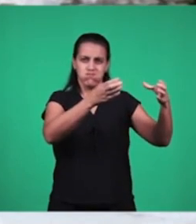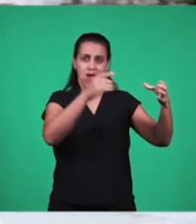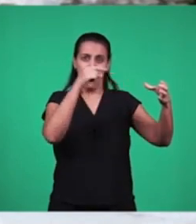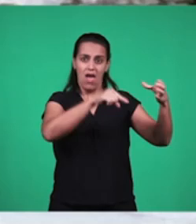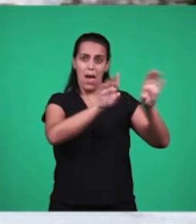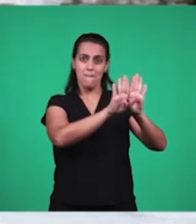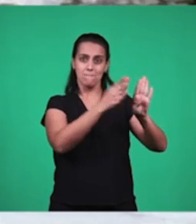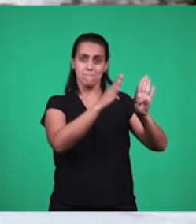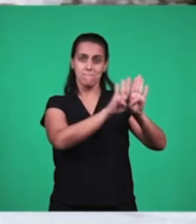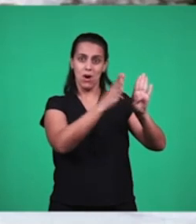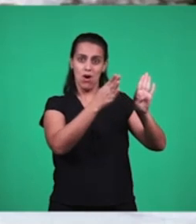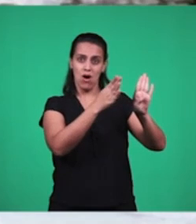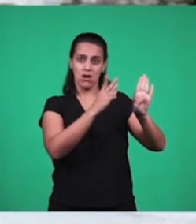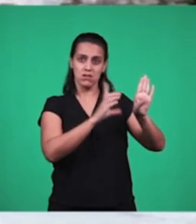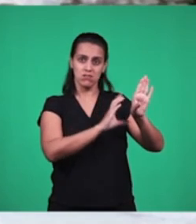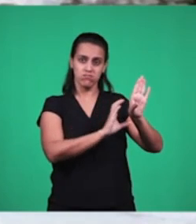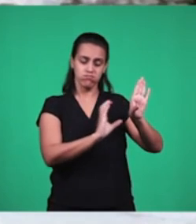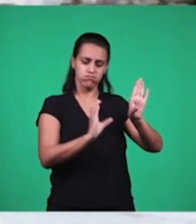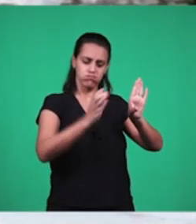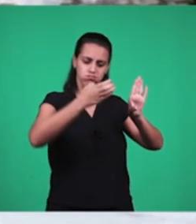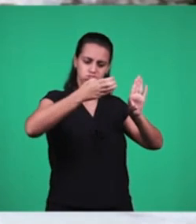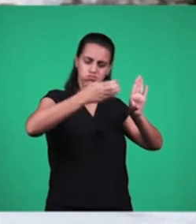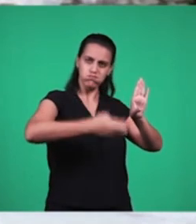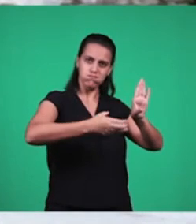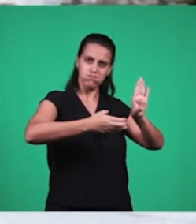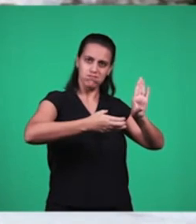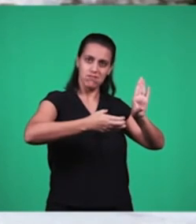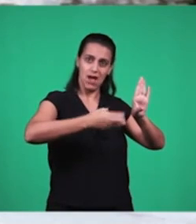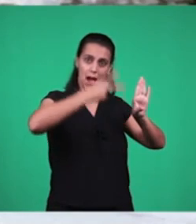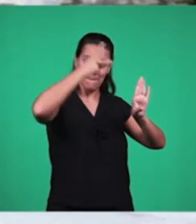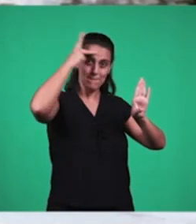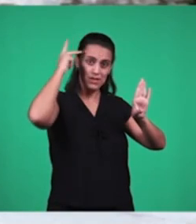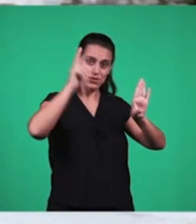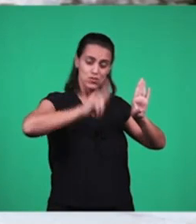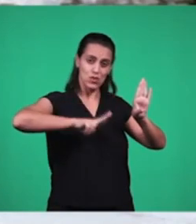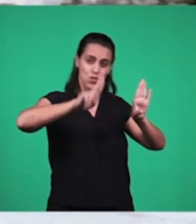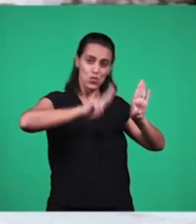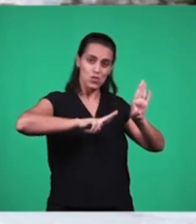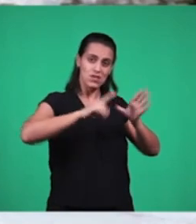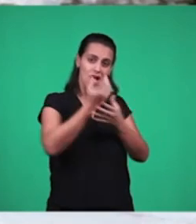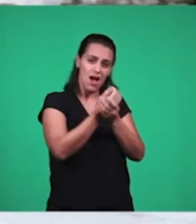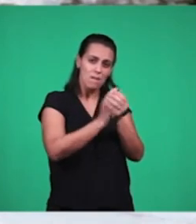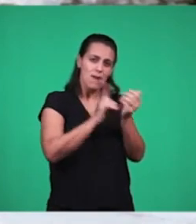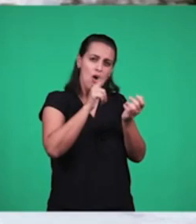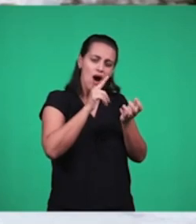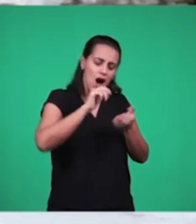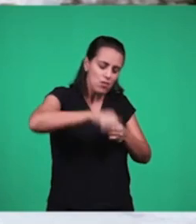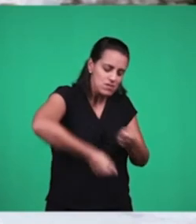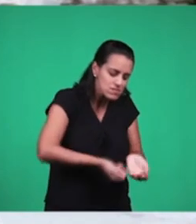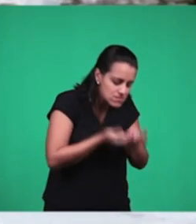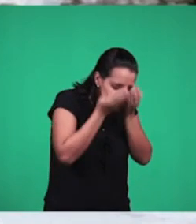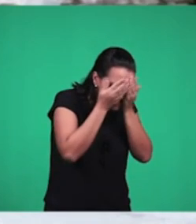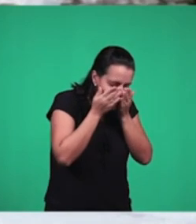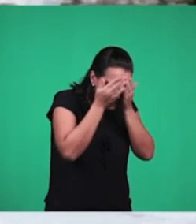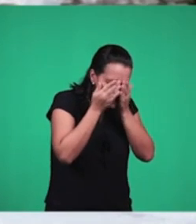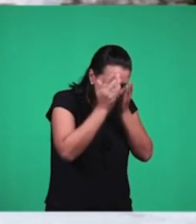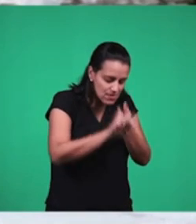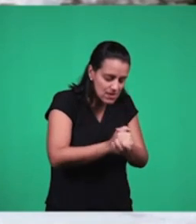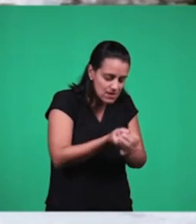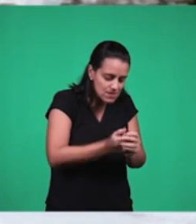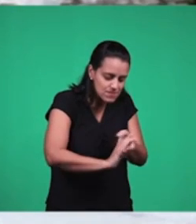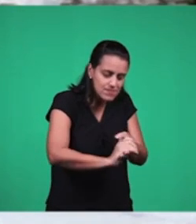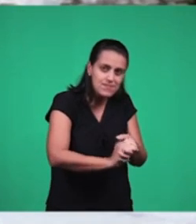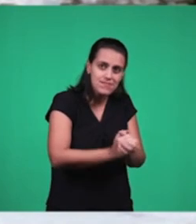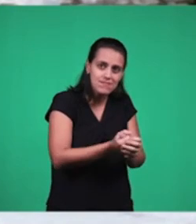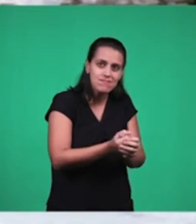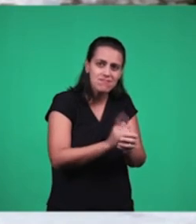colocadas en la puerta, en la entrada de los lugares. Y las personas usaban eso para lavarse las manos, la cara.